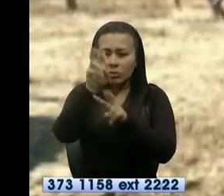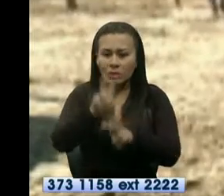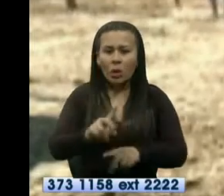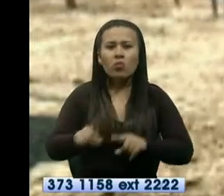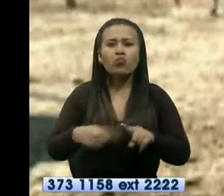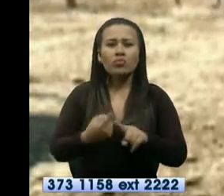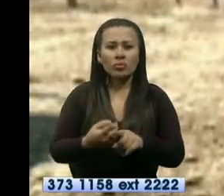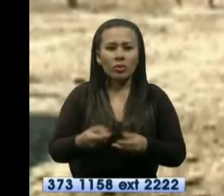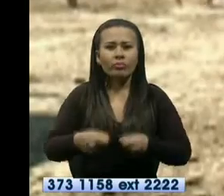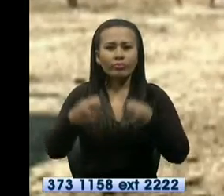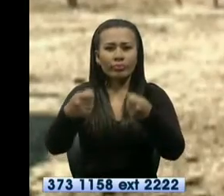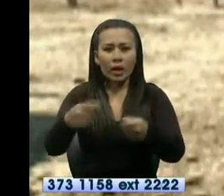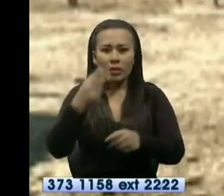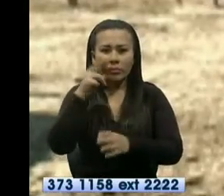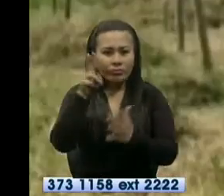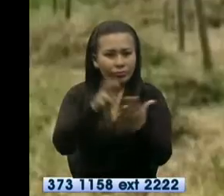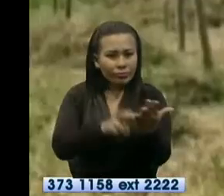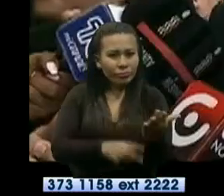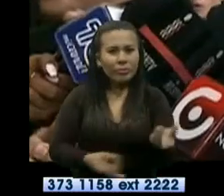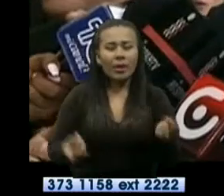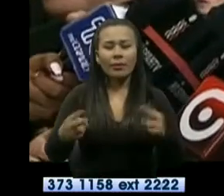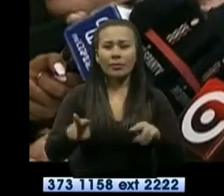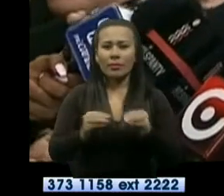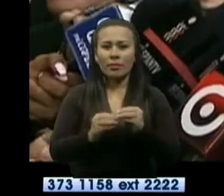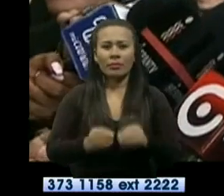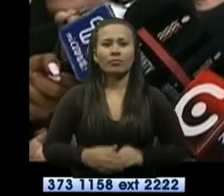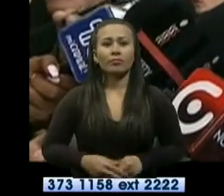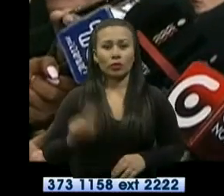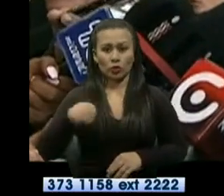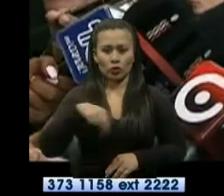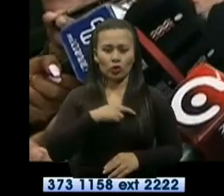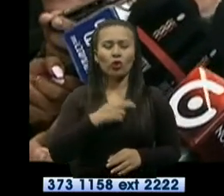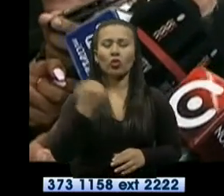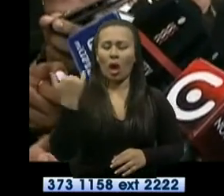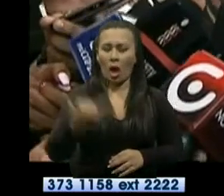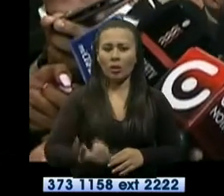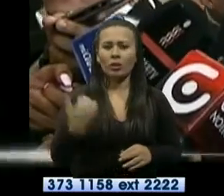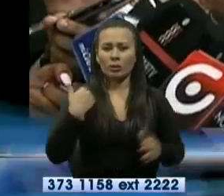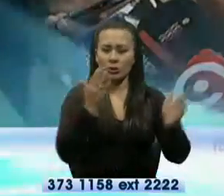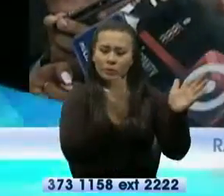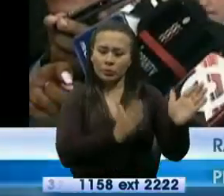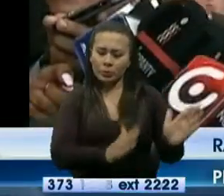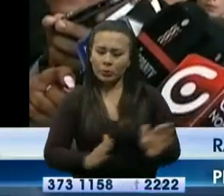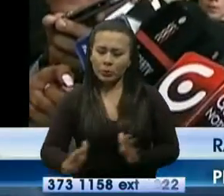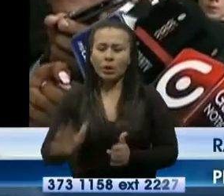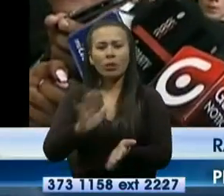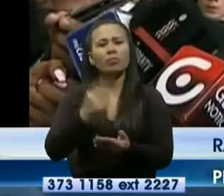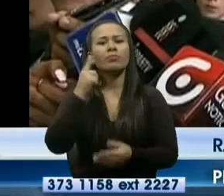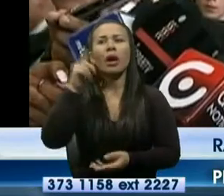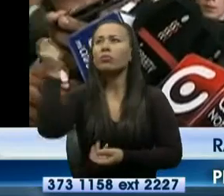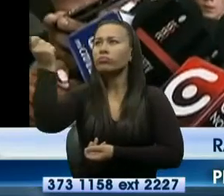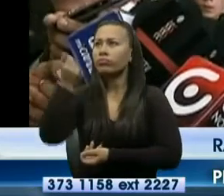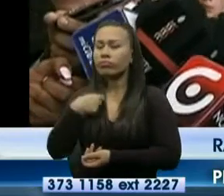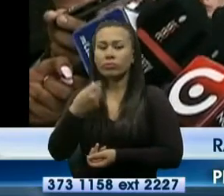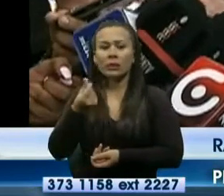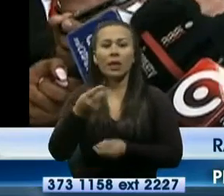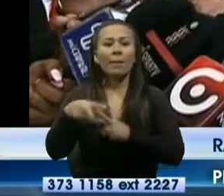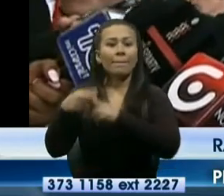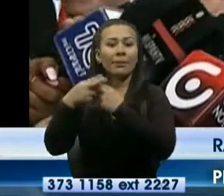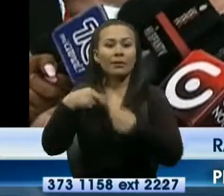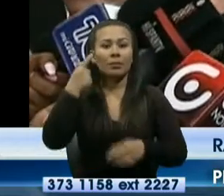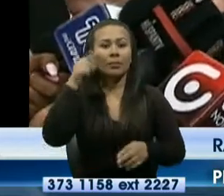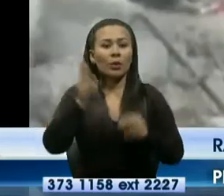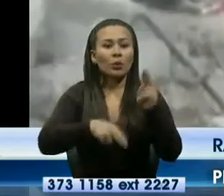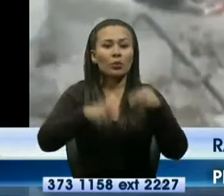las distintas líneas de producción que se encuentran paradas. Tenemos todo un plan de reactivación productiva que obviamente incluye financiamiento, reestructuración de crédito,